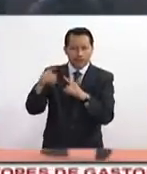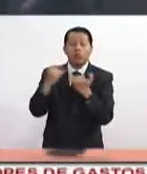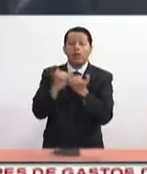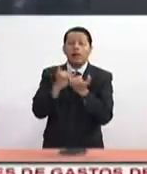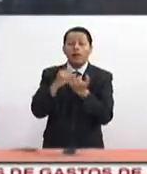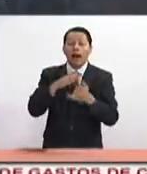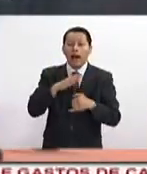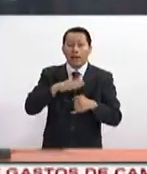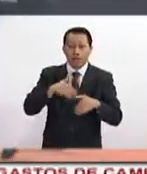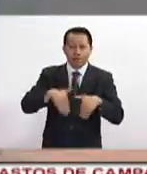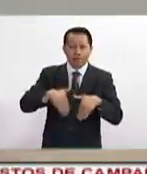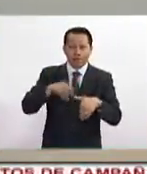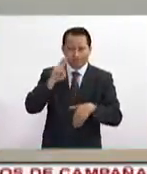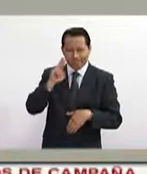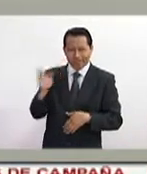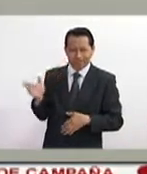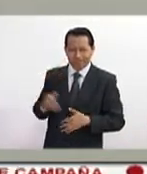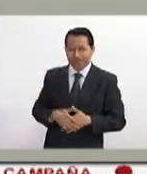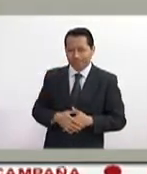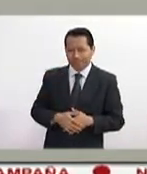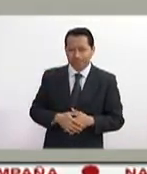un colorido desfile.